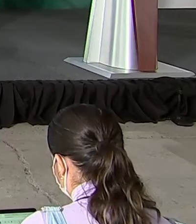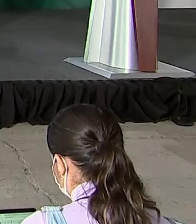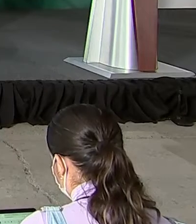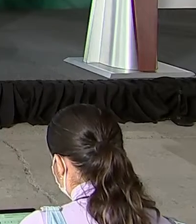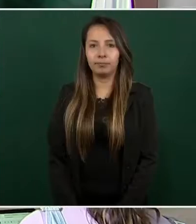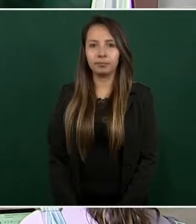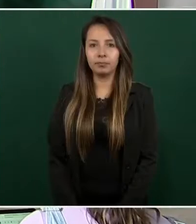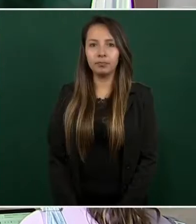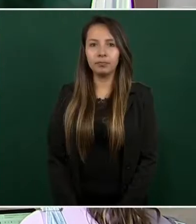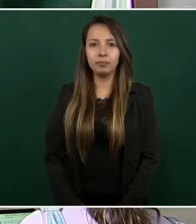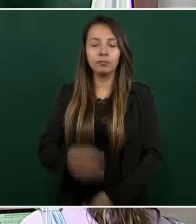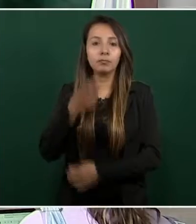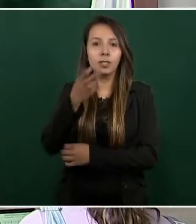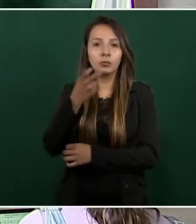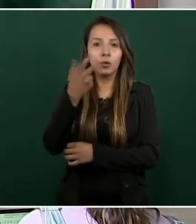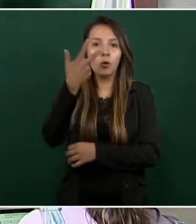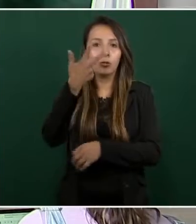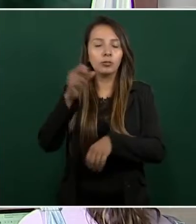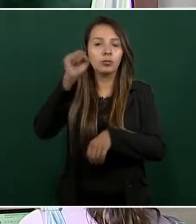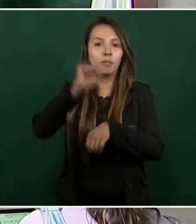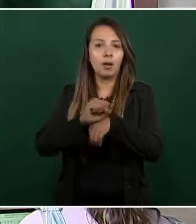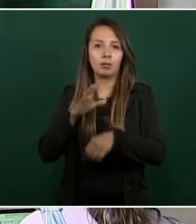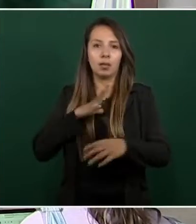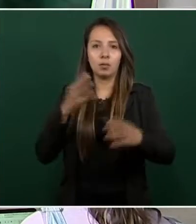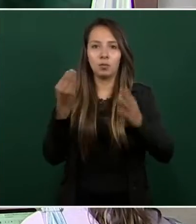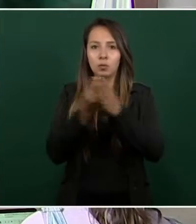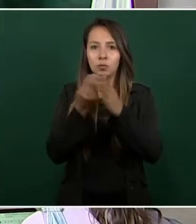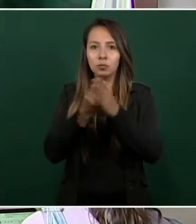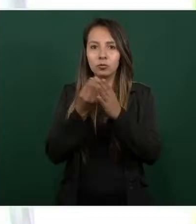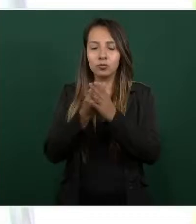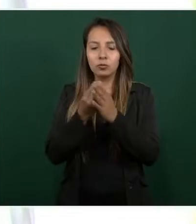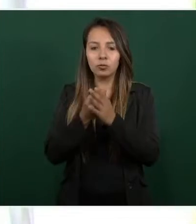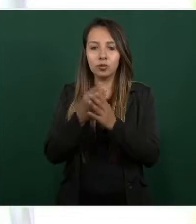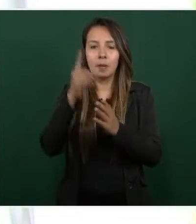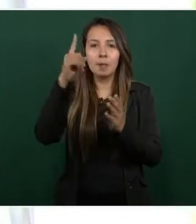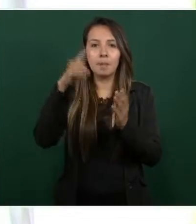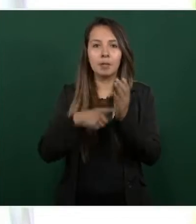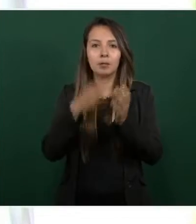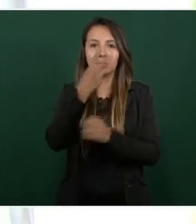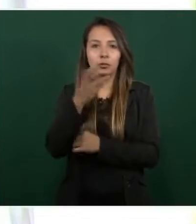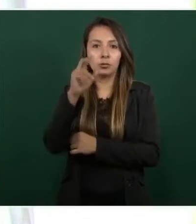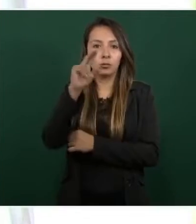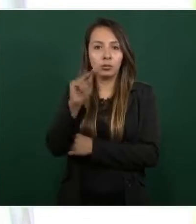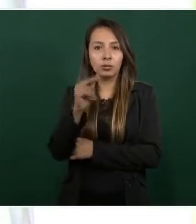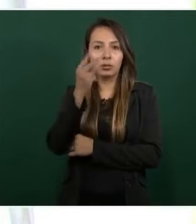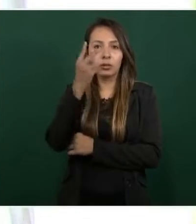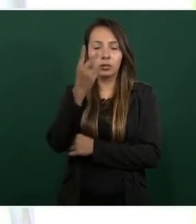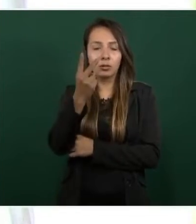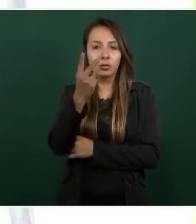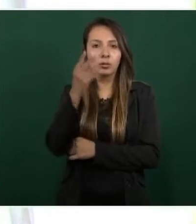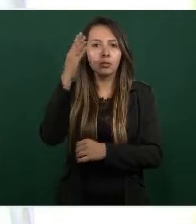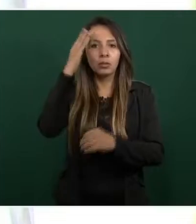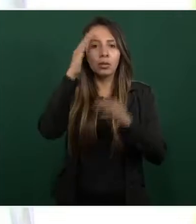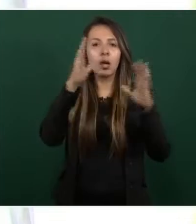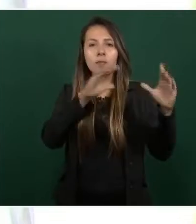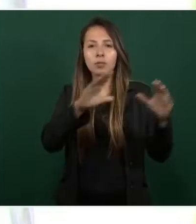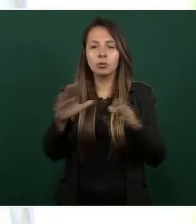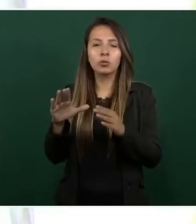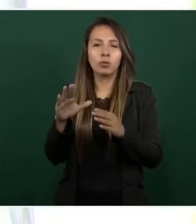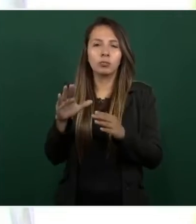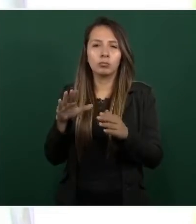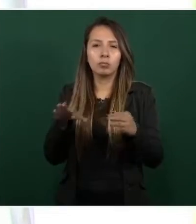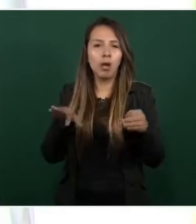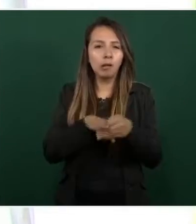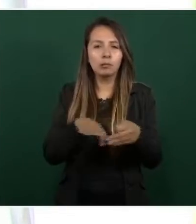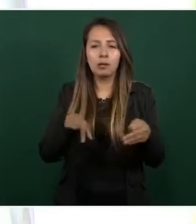hace el curso en 8 semanas, tenemos actualmente 1,382. La capacitación continua, es decir, la capacitación que se